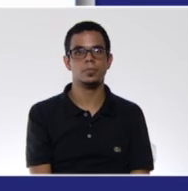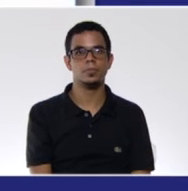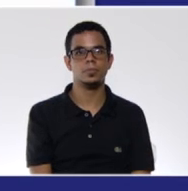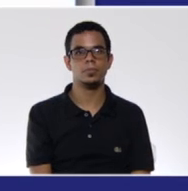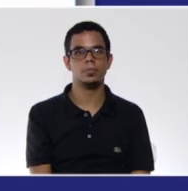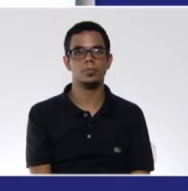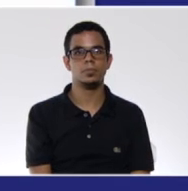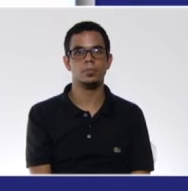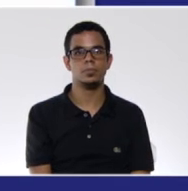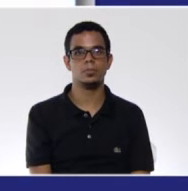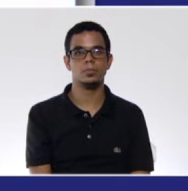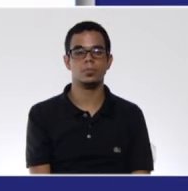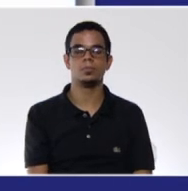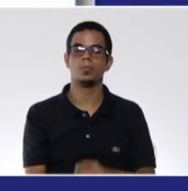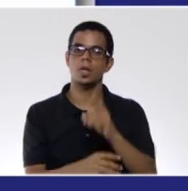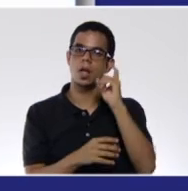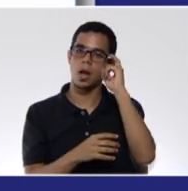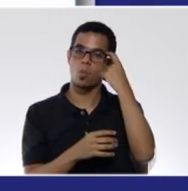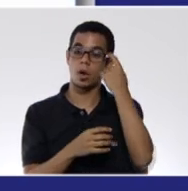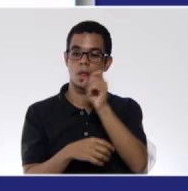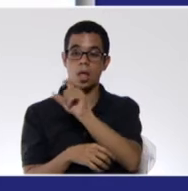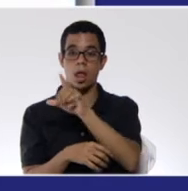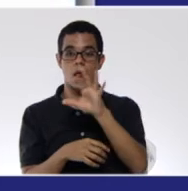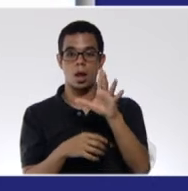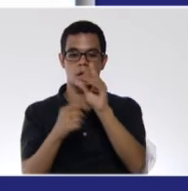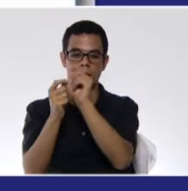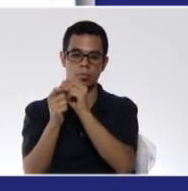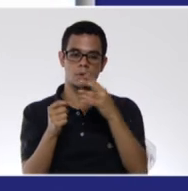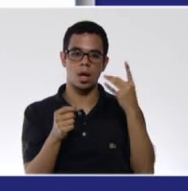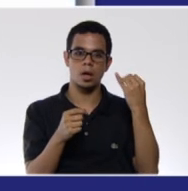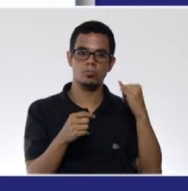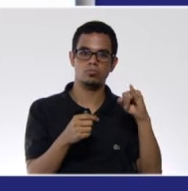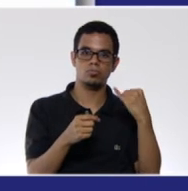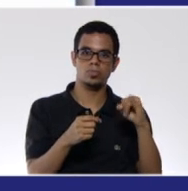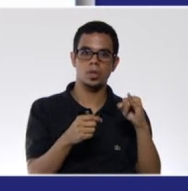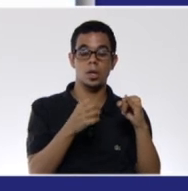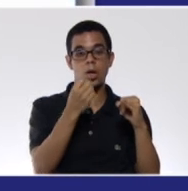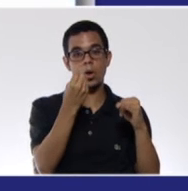de la fórmula de progresión aritmética.